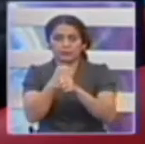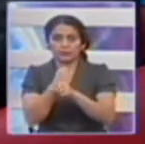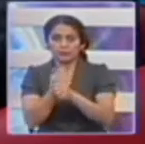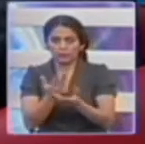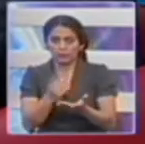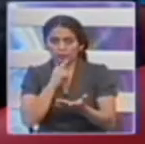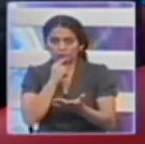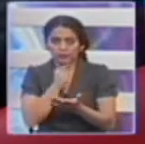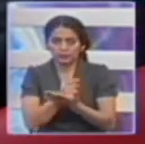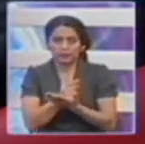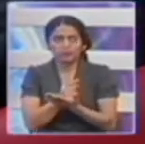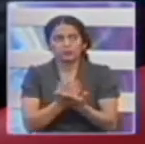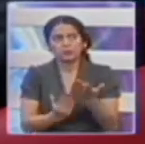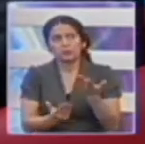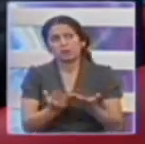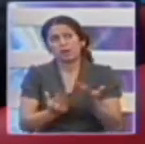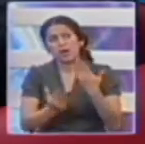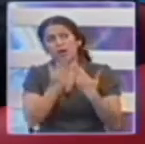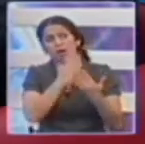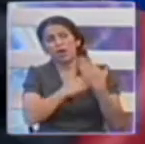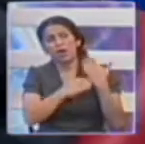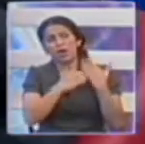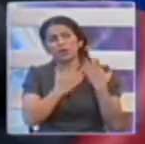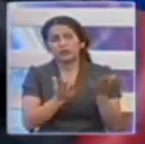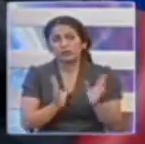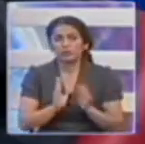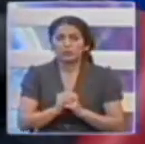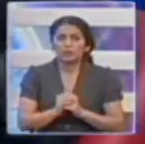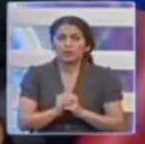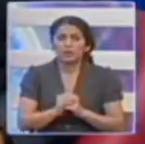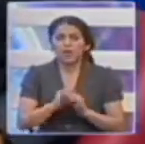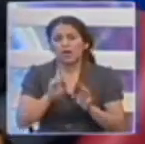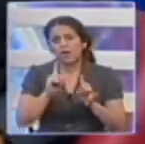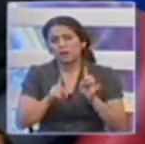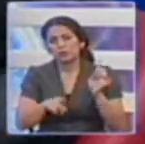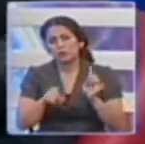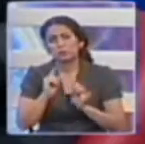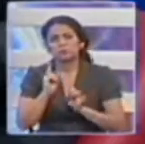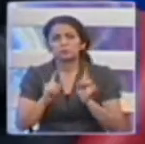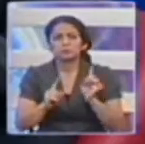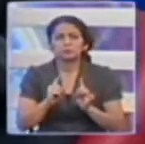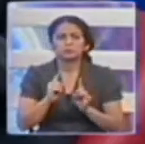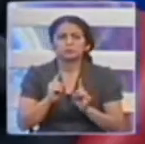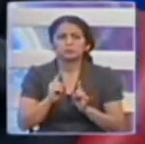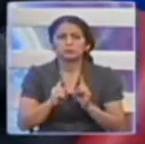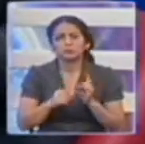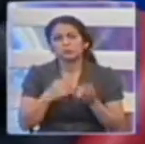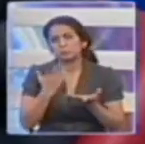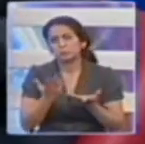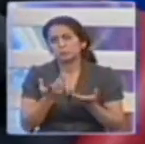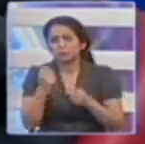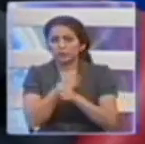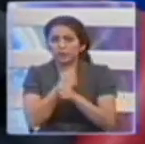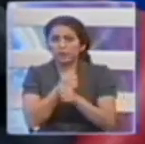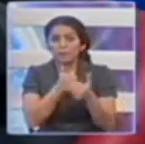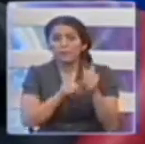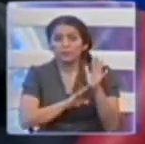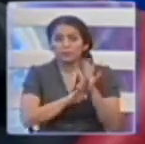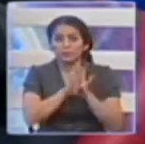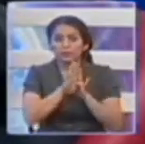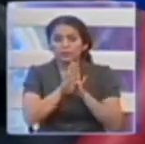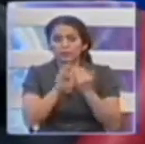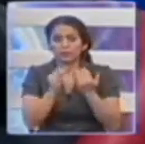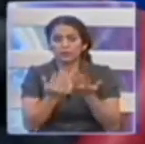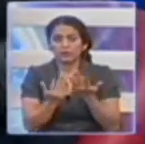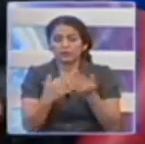quizás resultaron en su momento malintencionados, demasiado explotados por ciertos grupos económicos, sino más bien que haya